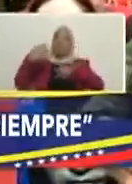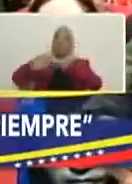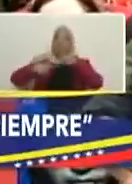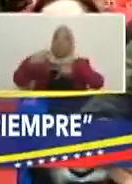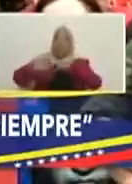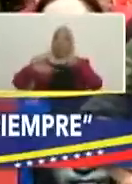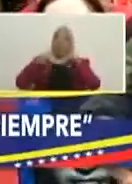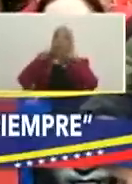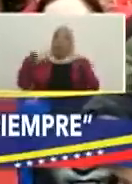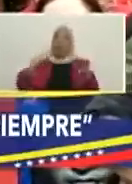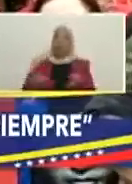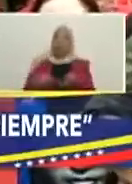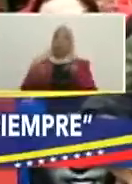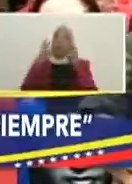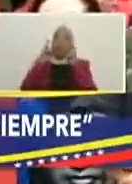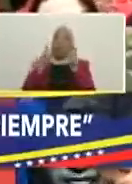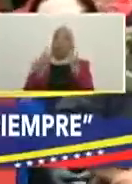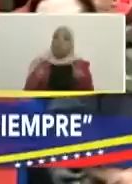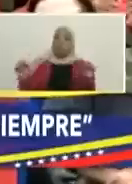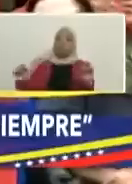El mundo vio con asombro